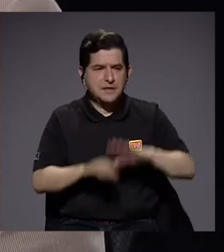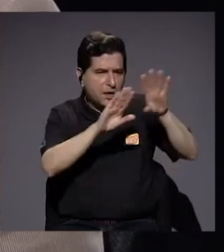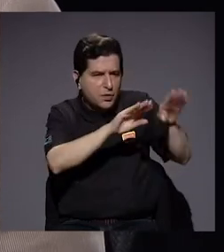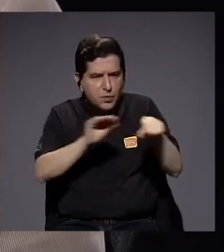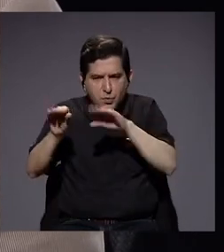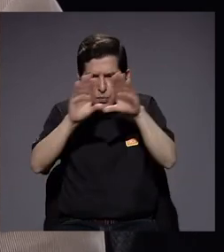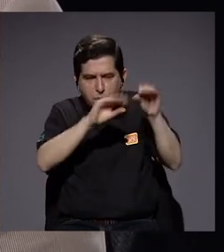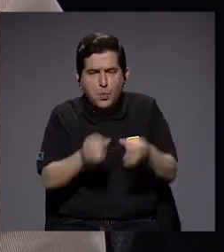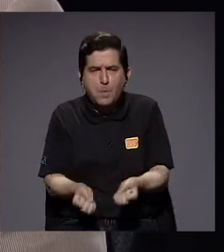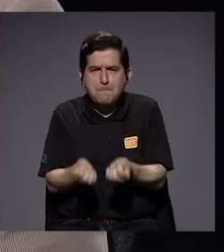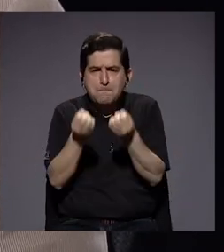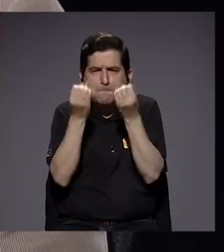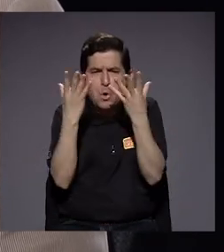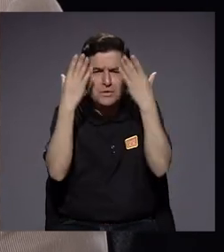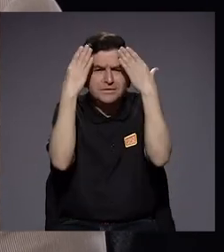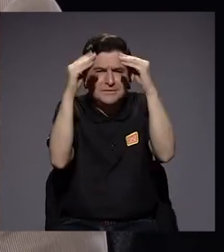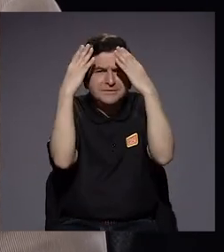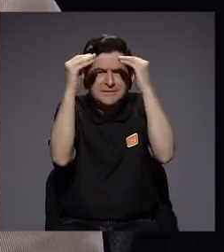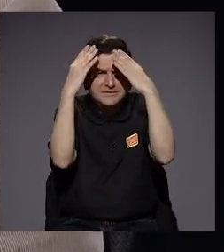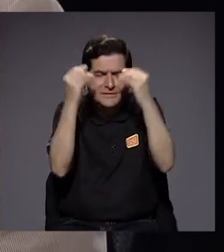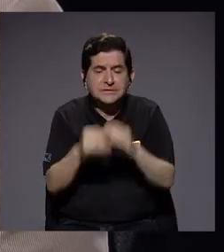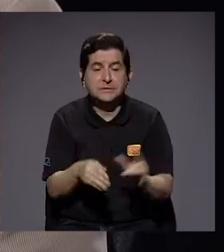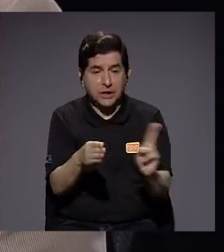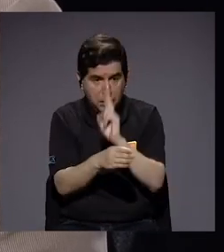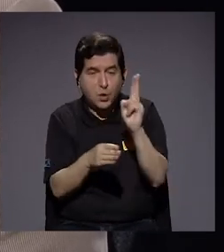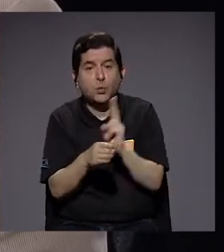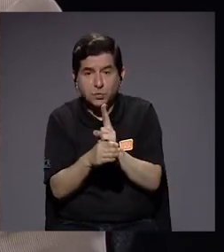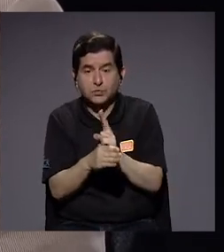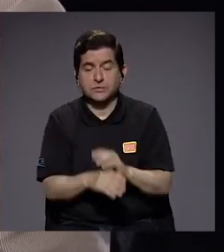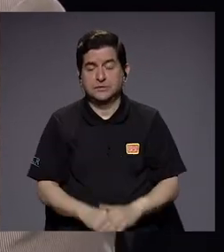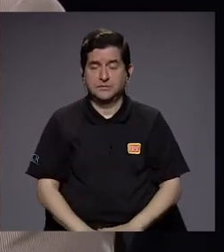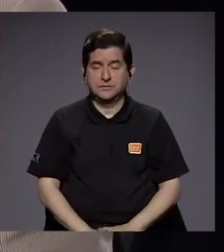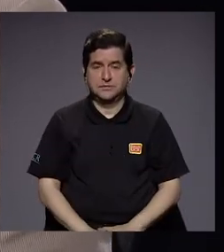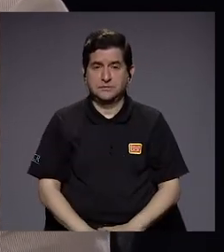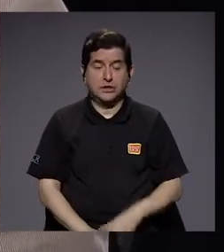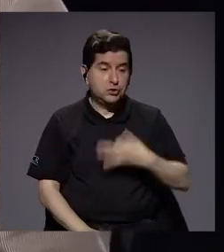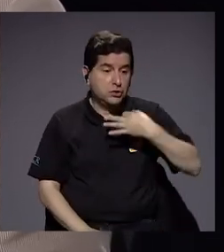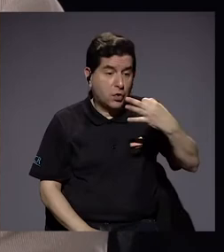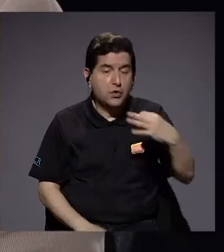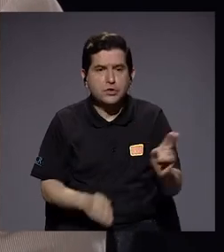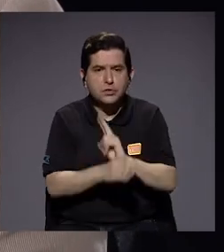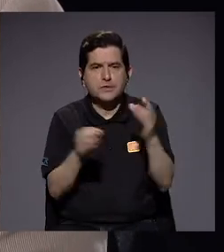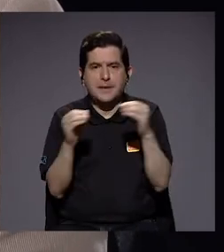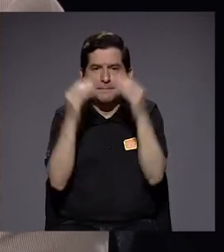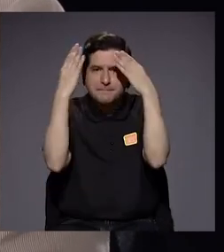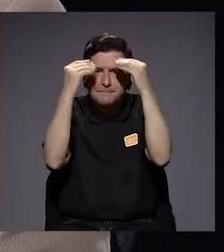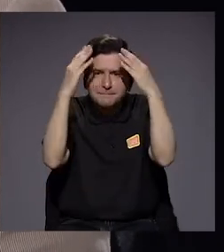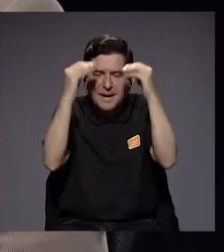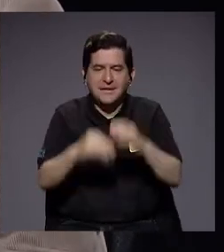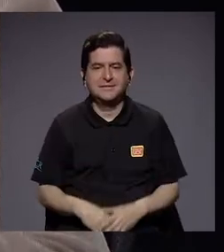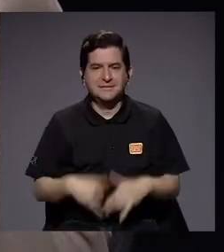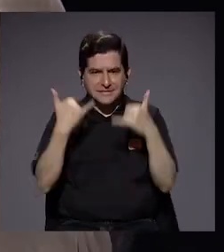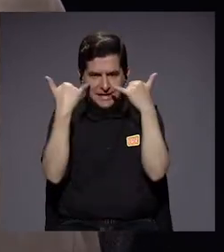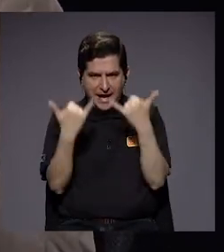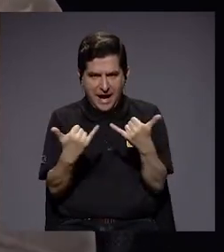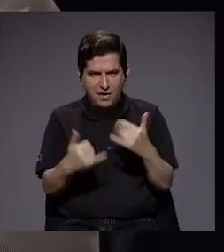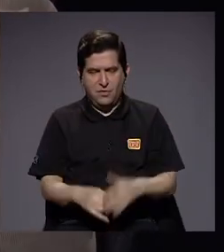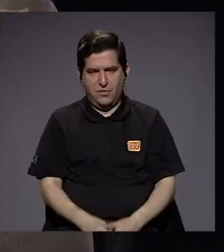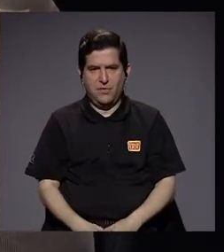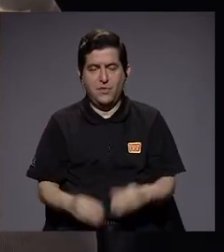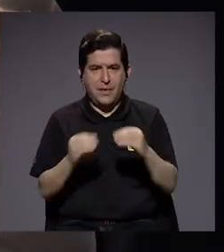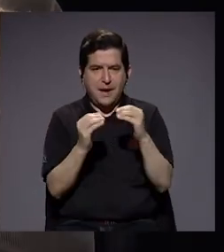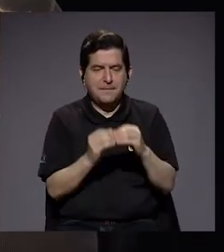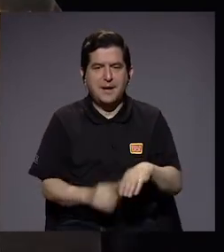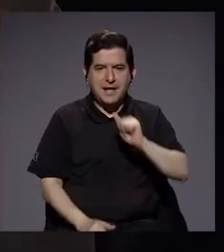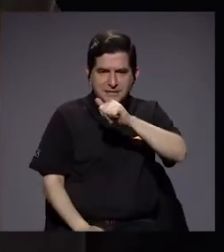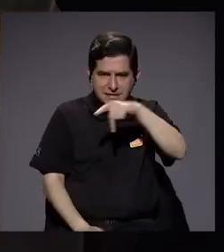de esa gran cantidad de datos que se consumen. Así es. Y que se consumen, porque cada día consumimos más datos. Porque ahora se han puesto a disposición